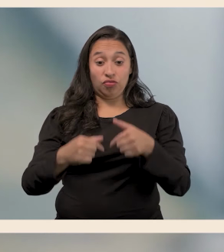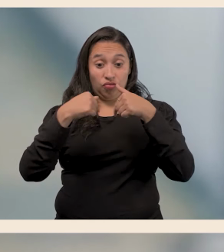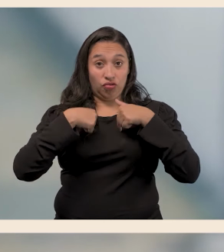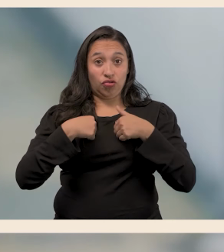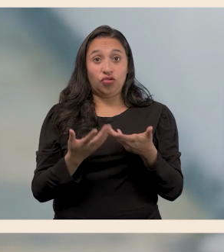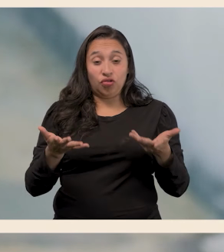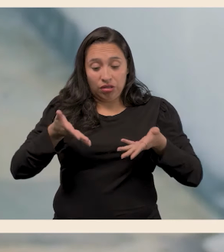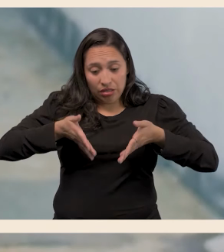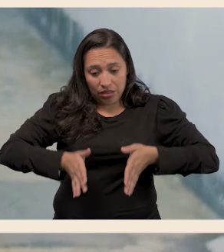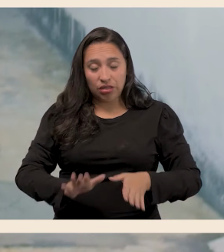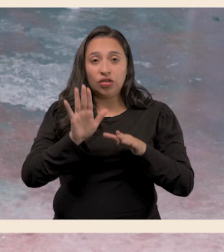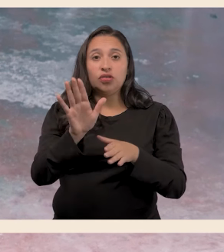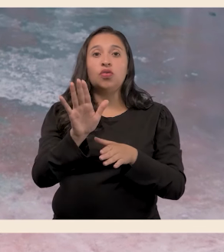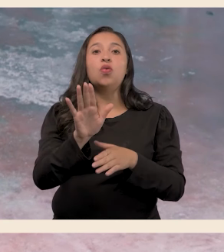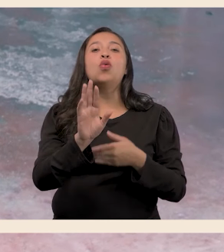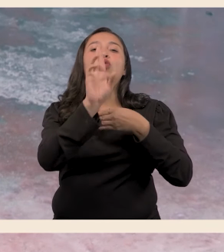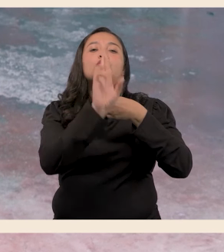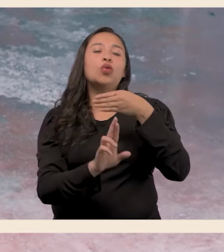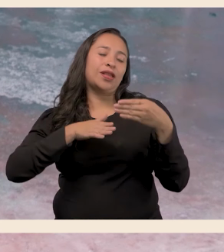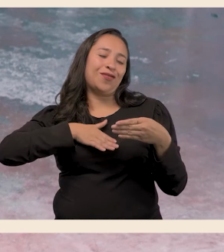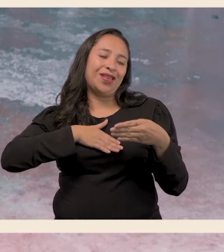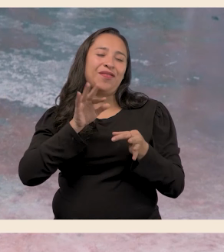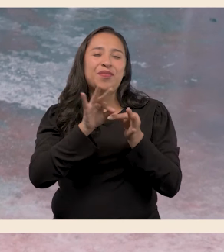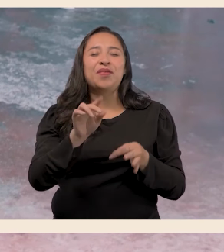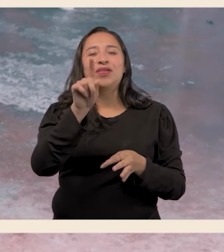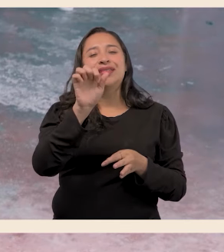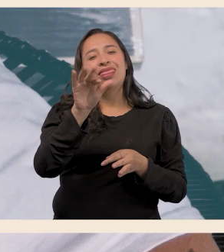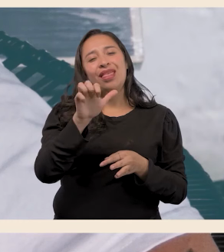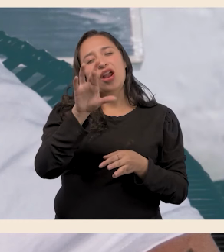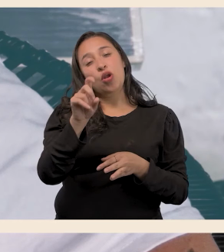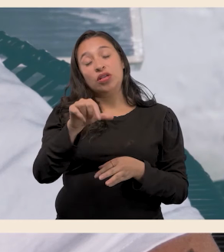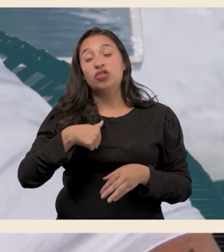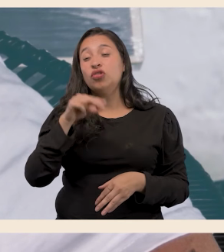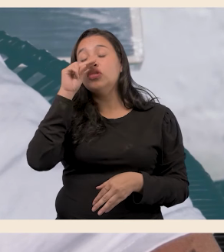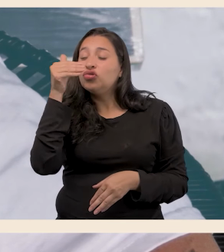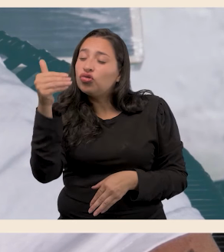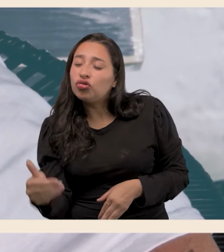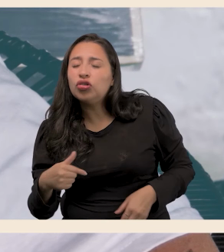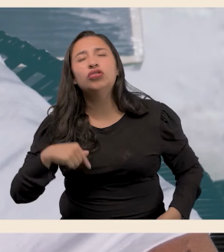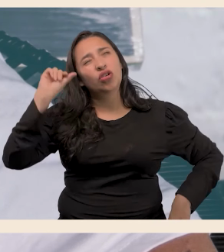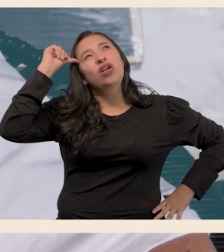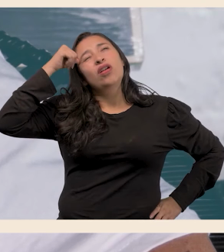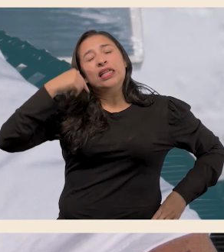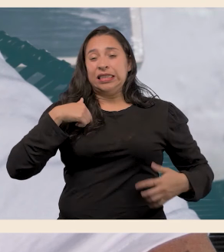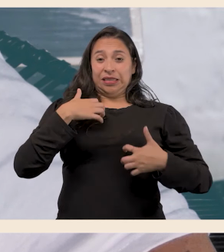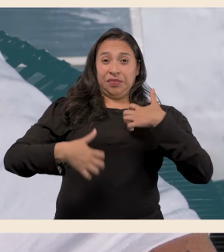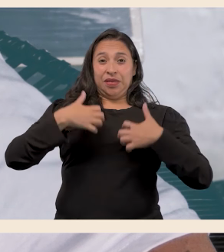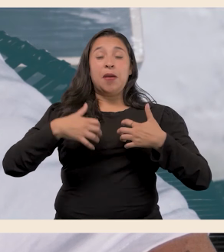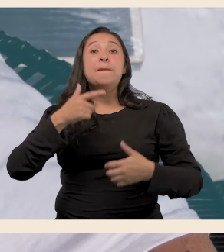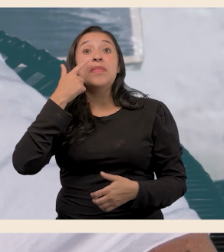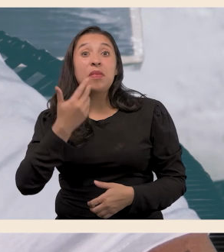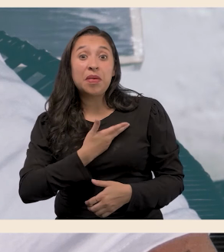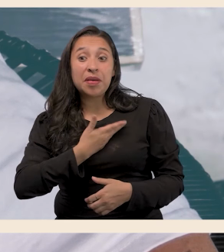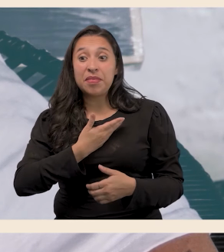Yo nací en Santa Rosa, sur del Bolívar. Cuando yo era niña me daba mucho miedo. Cuando mis